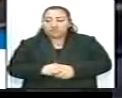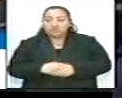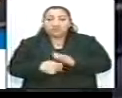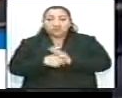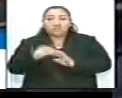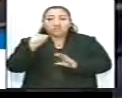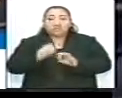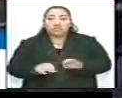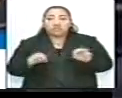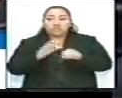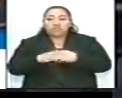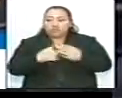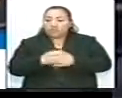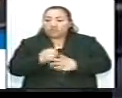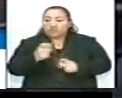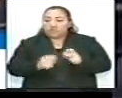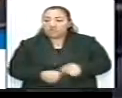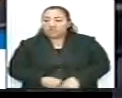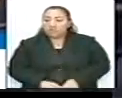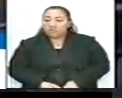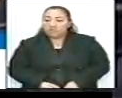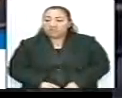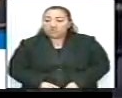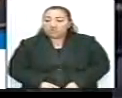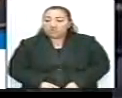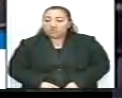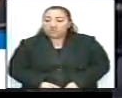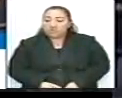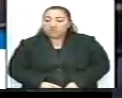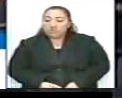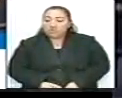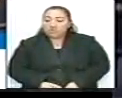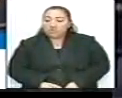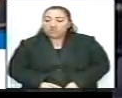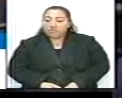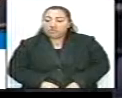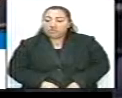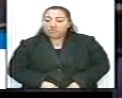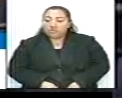derechos fundamentales de todo ciudadano que vive en este país y lamentablemente